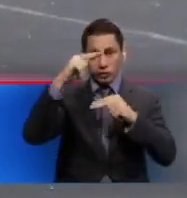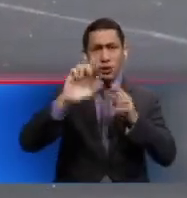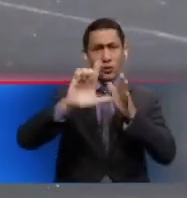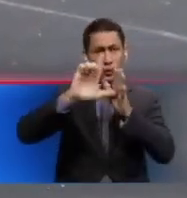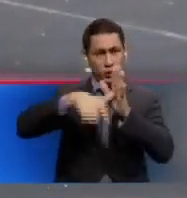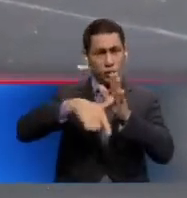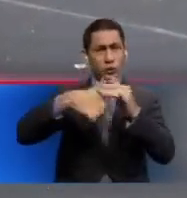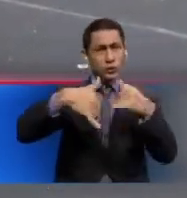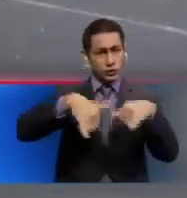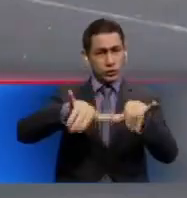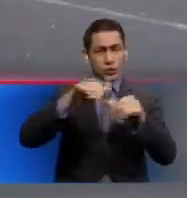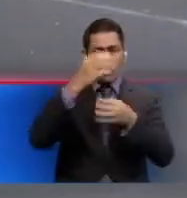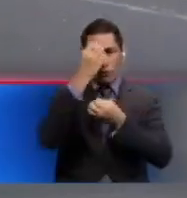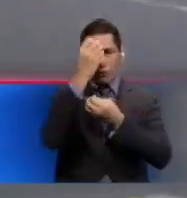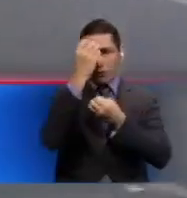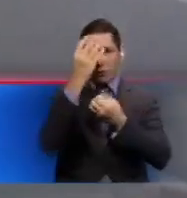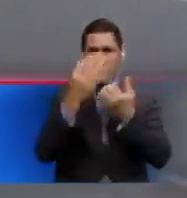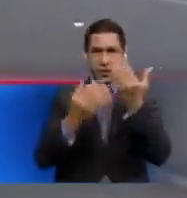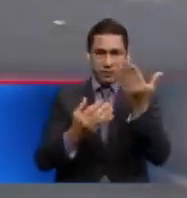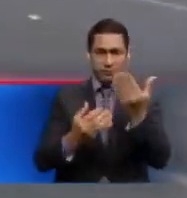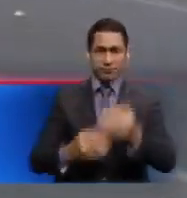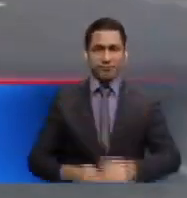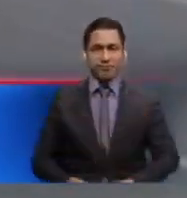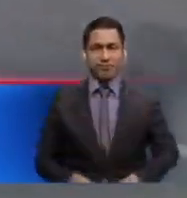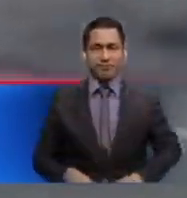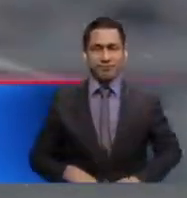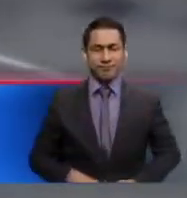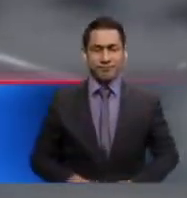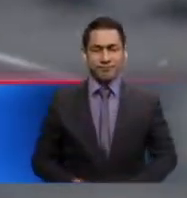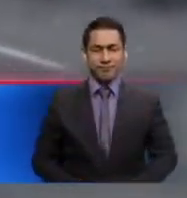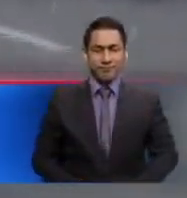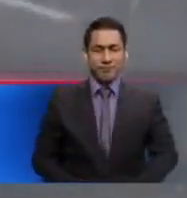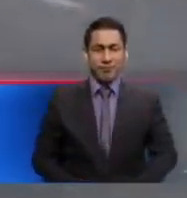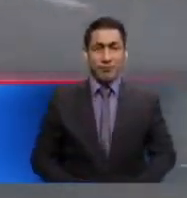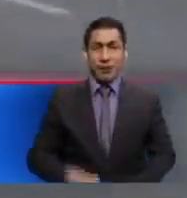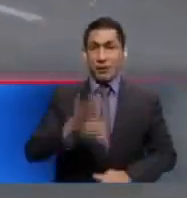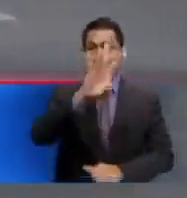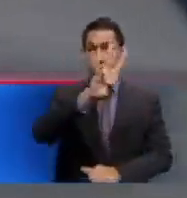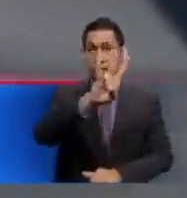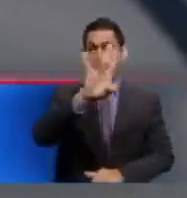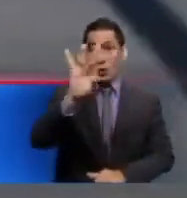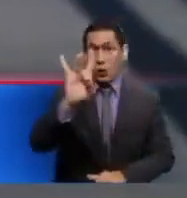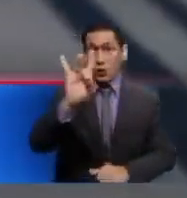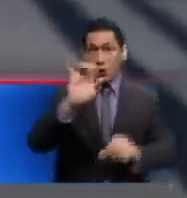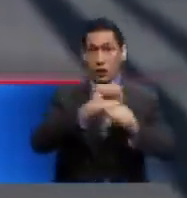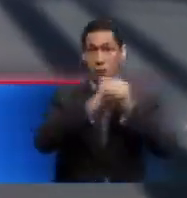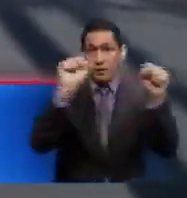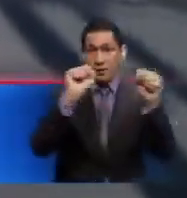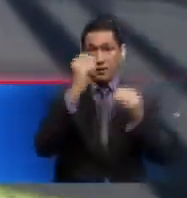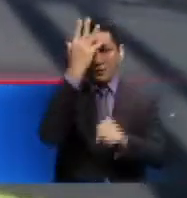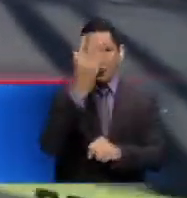minuto. Si la noticia amerita, nosotros nuevamente nos enlazamos con ustedes. 7:08 de la mañana. Buenos días.